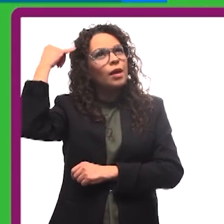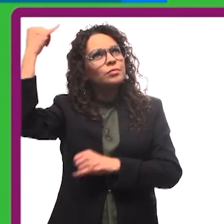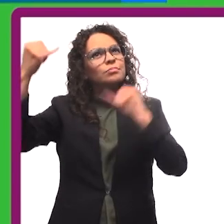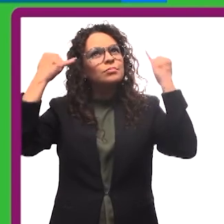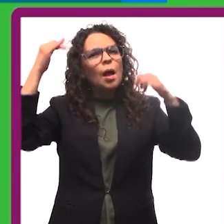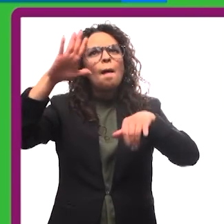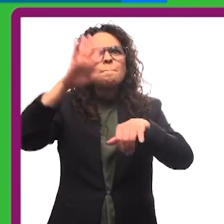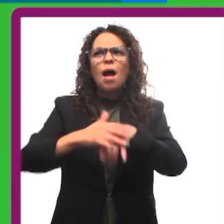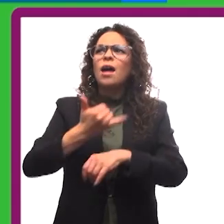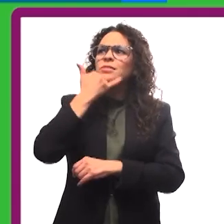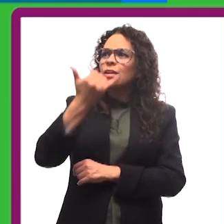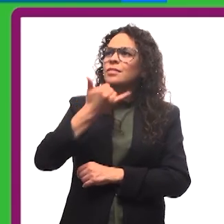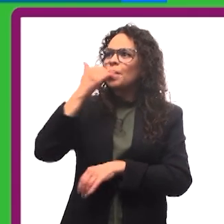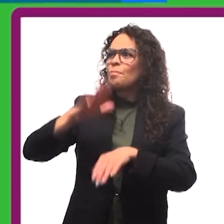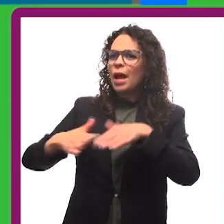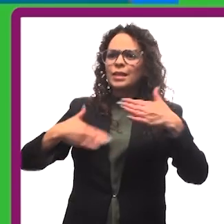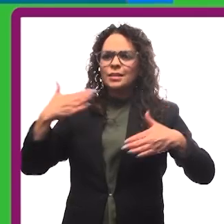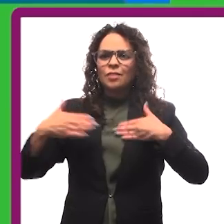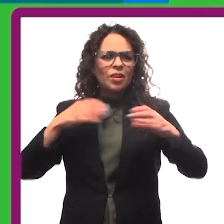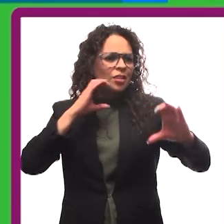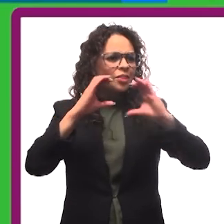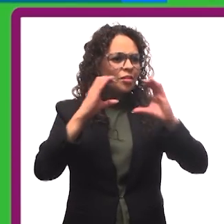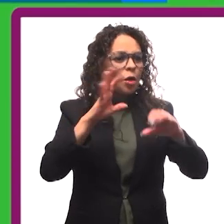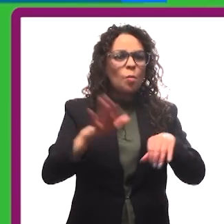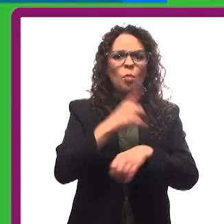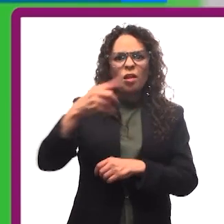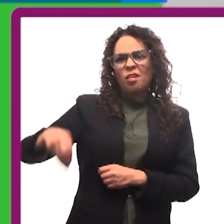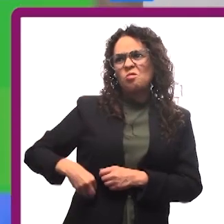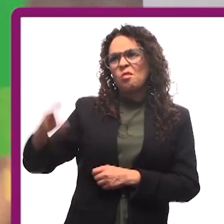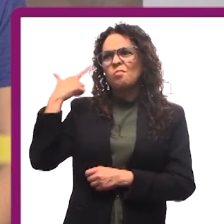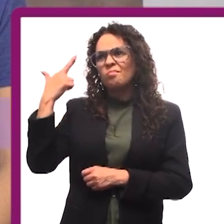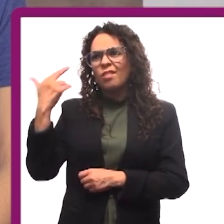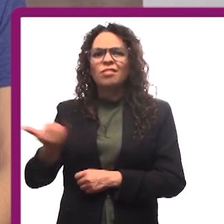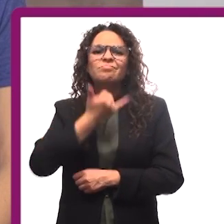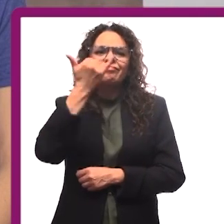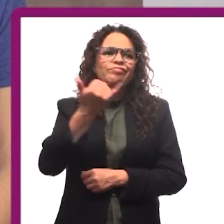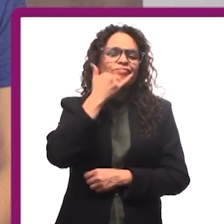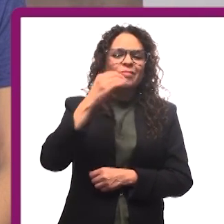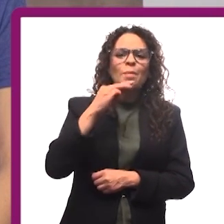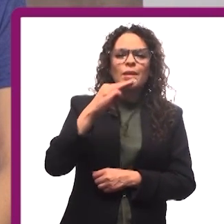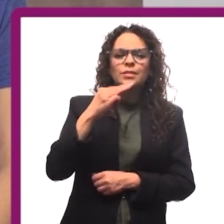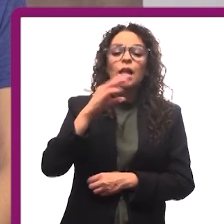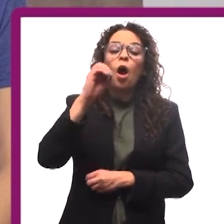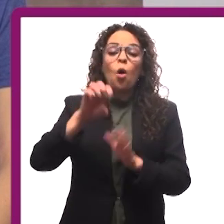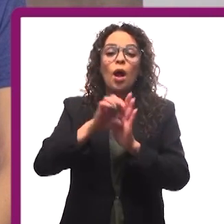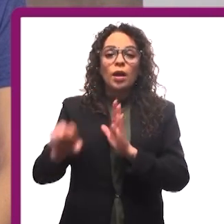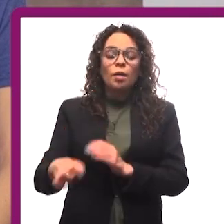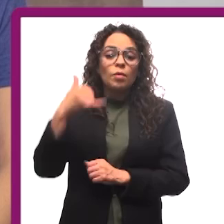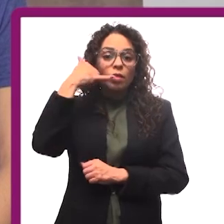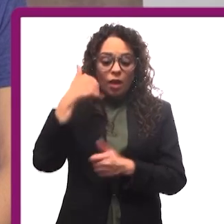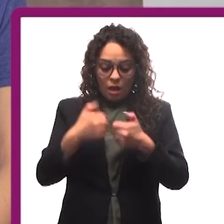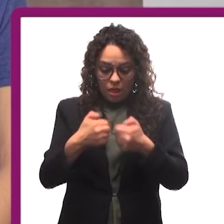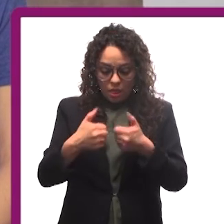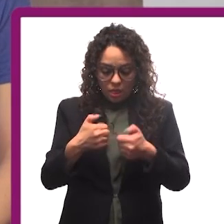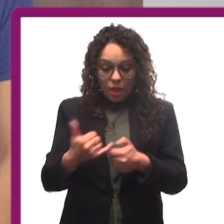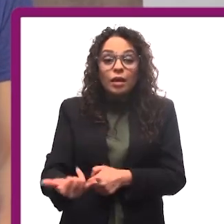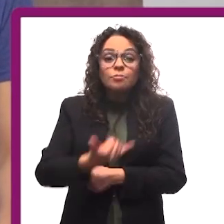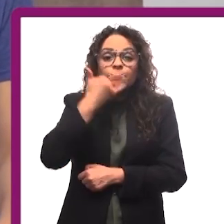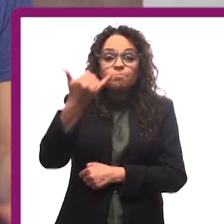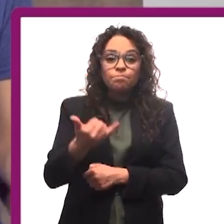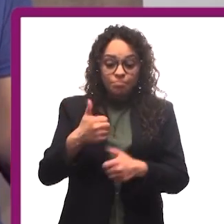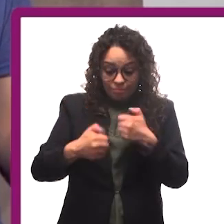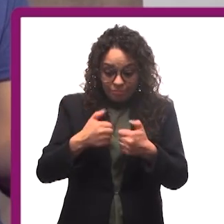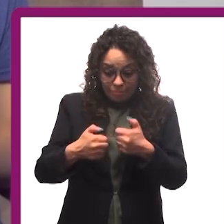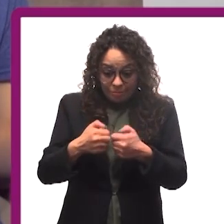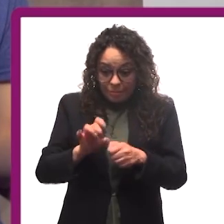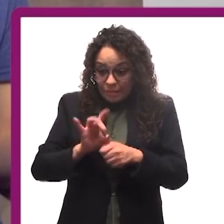más divertido que han tenido en su comunicación por culpa del ruido? Puede ser mensajeando en su teléfono, por ejemplo, con un dedazo. O